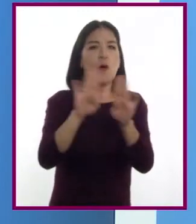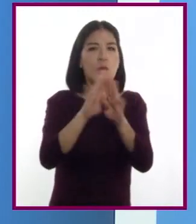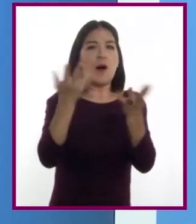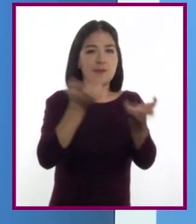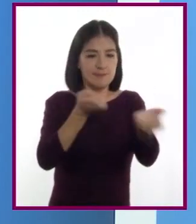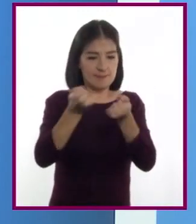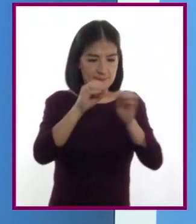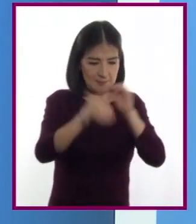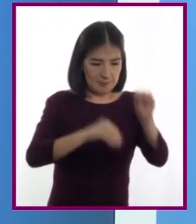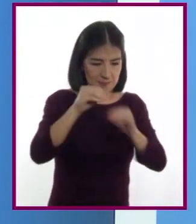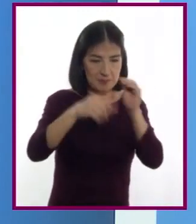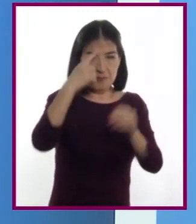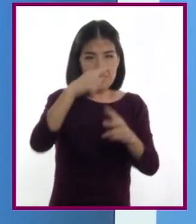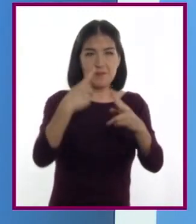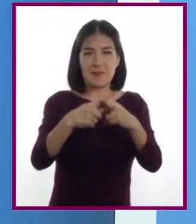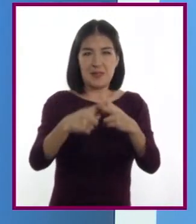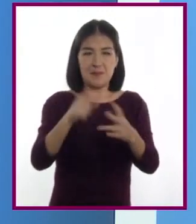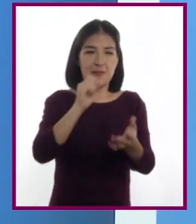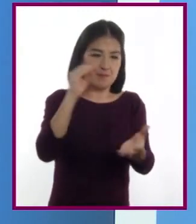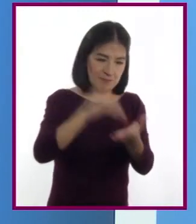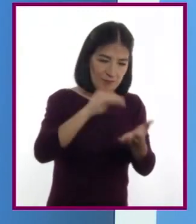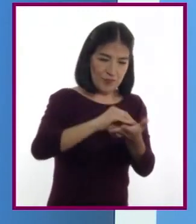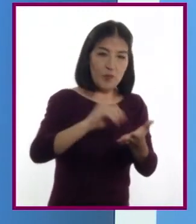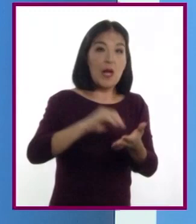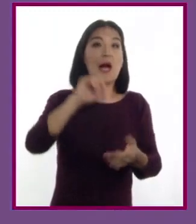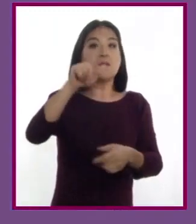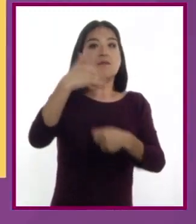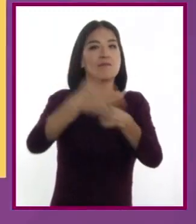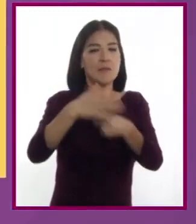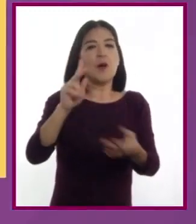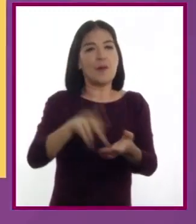movimiento, porque más adelante los retomaremos.